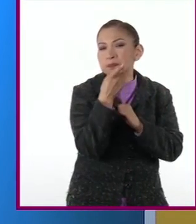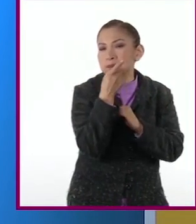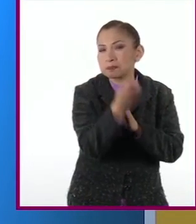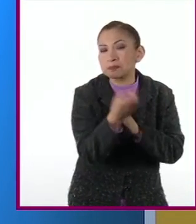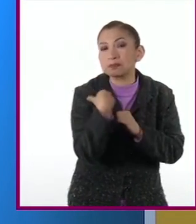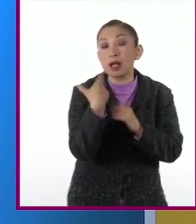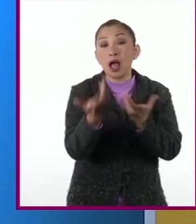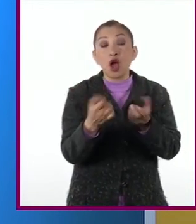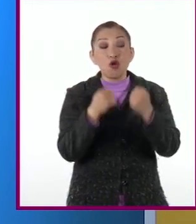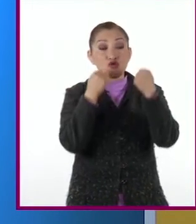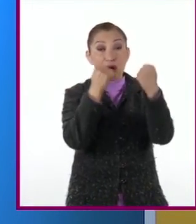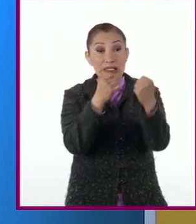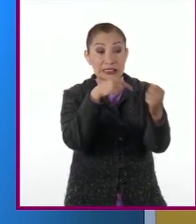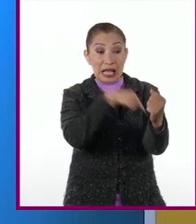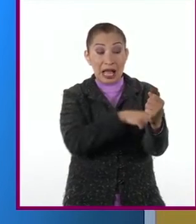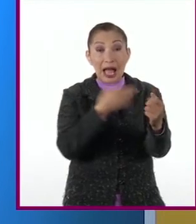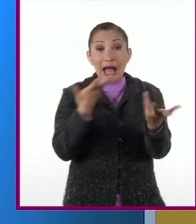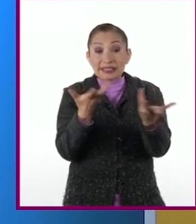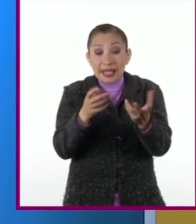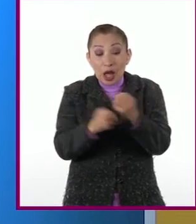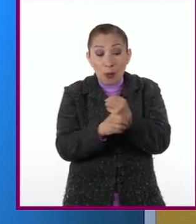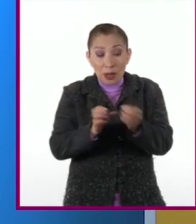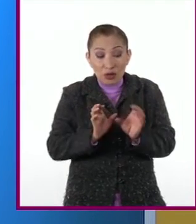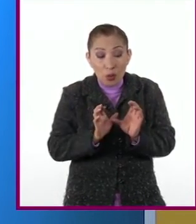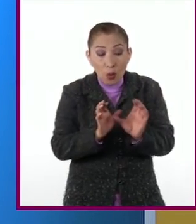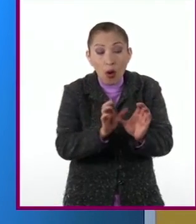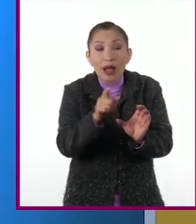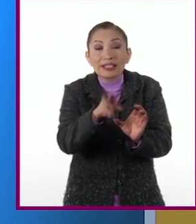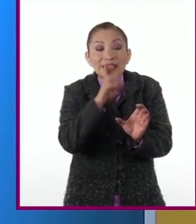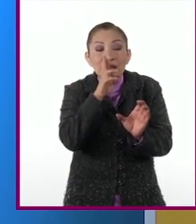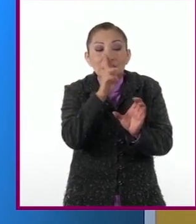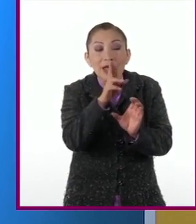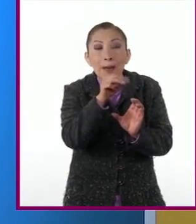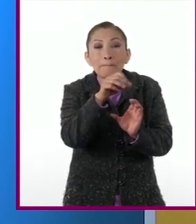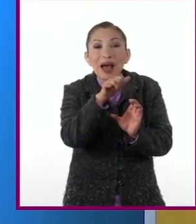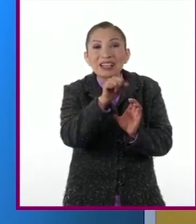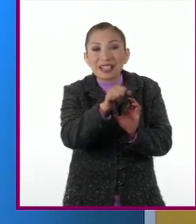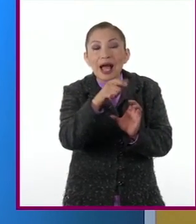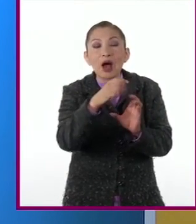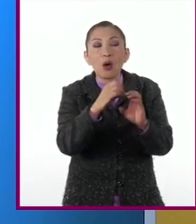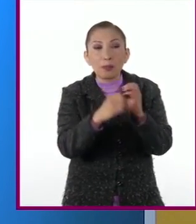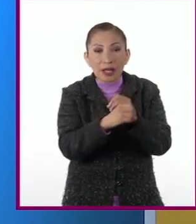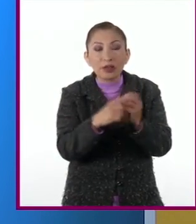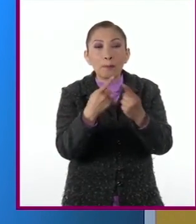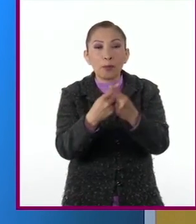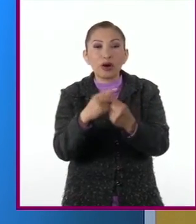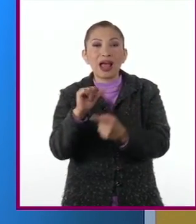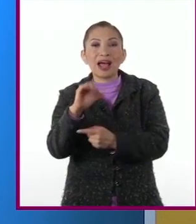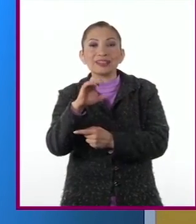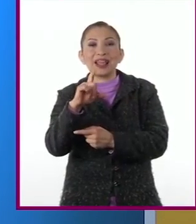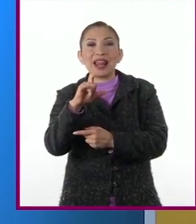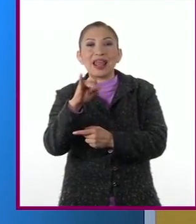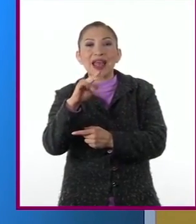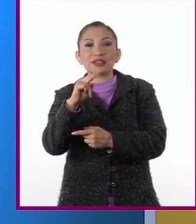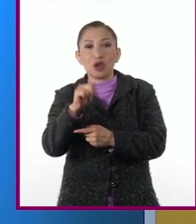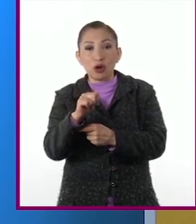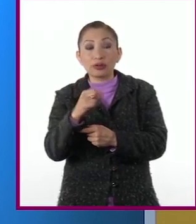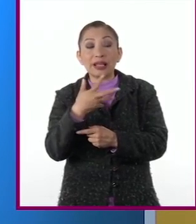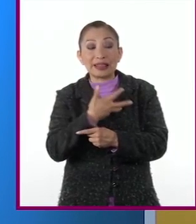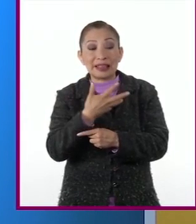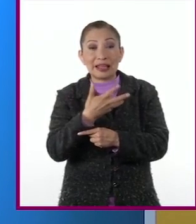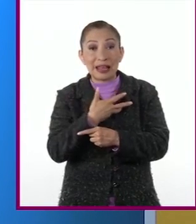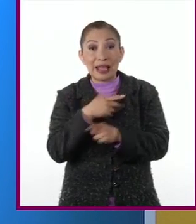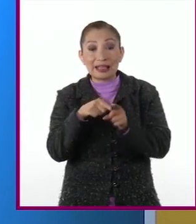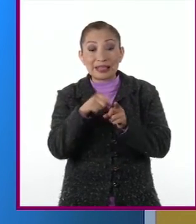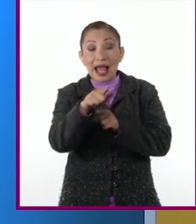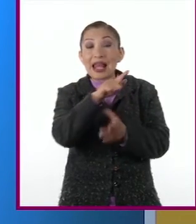la fuerza neta que actúa sobre un cuerpo es el producto de la masa del cuerpo por la aceleración que adquiere,